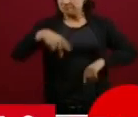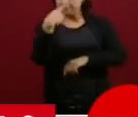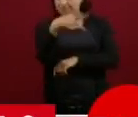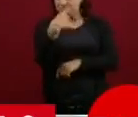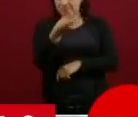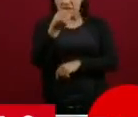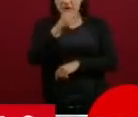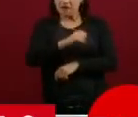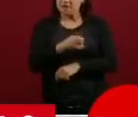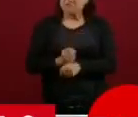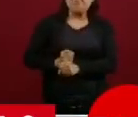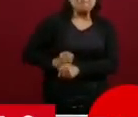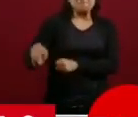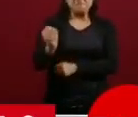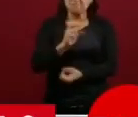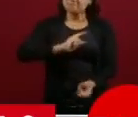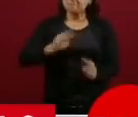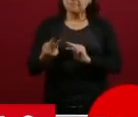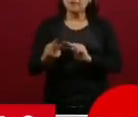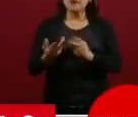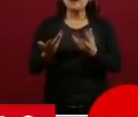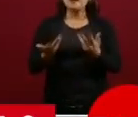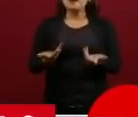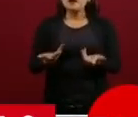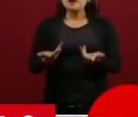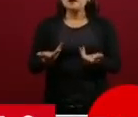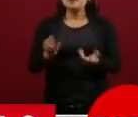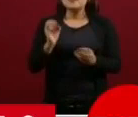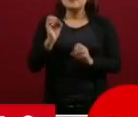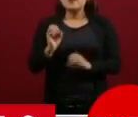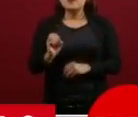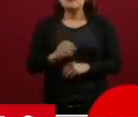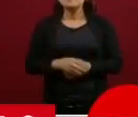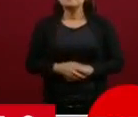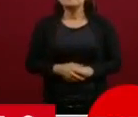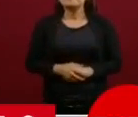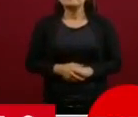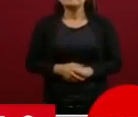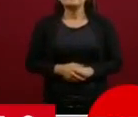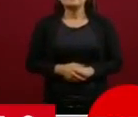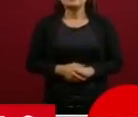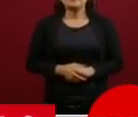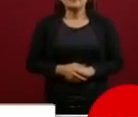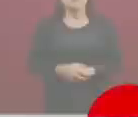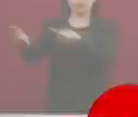en su caso la Fiscalía General de la República, revisen el caso.